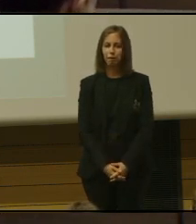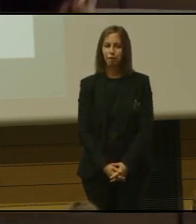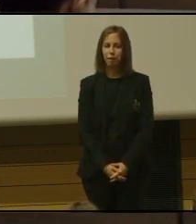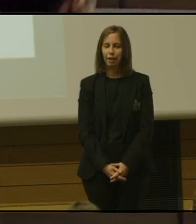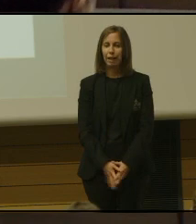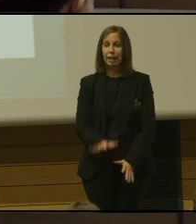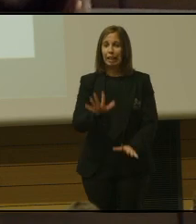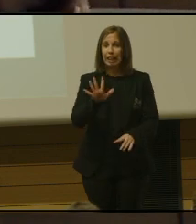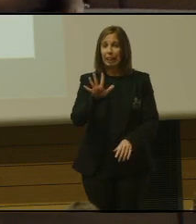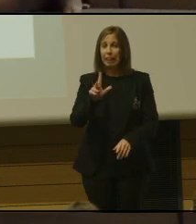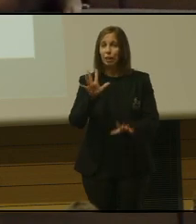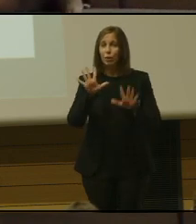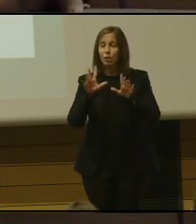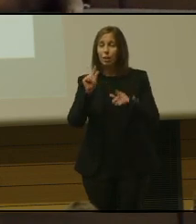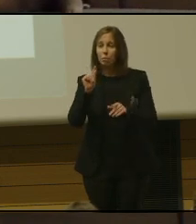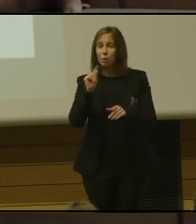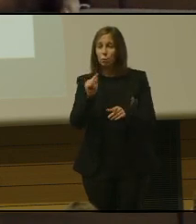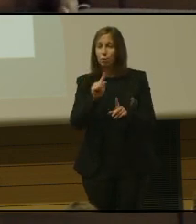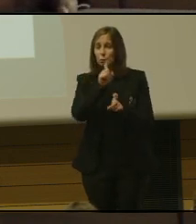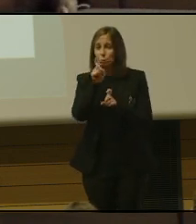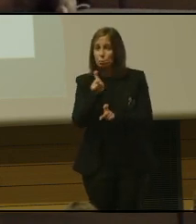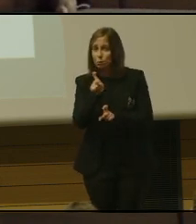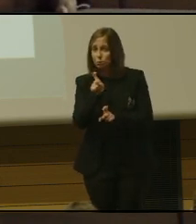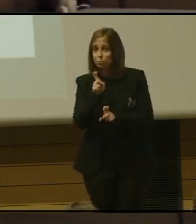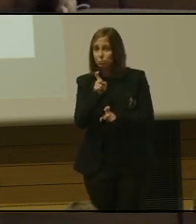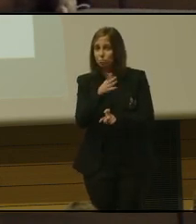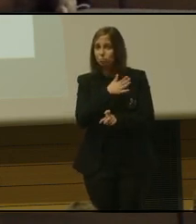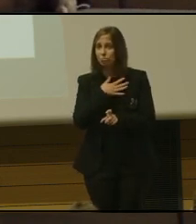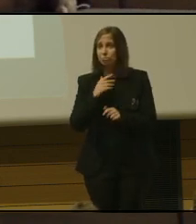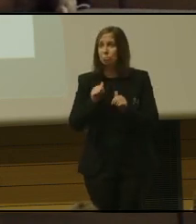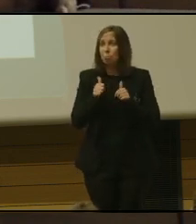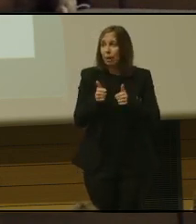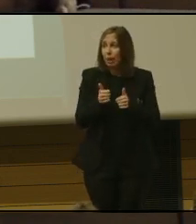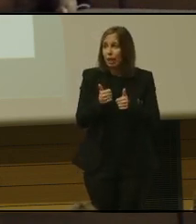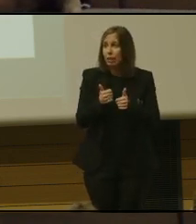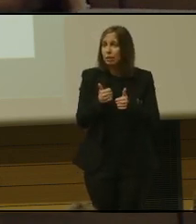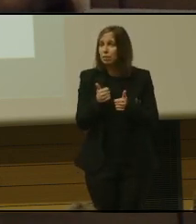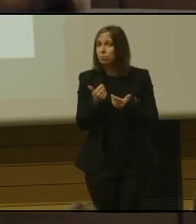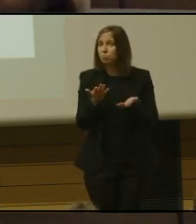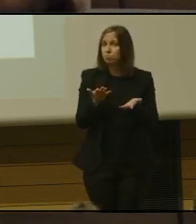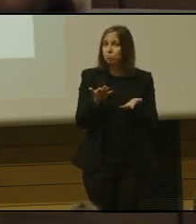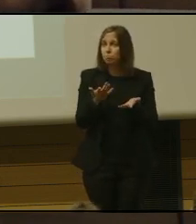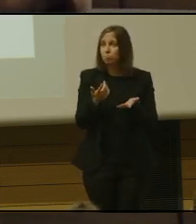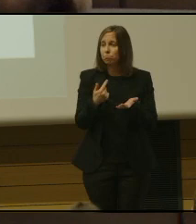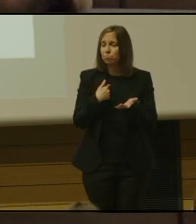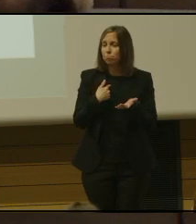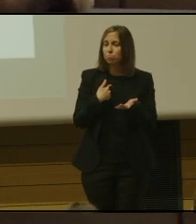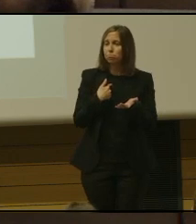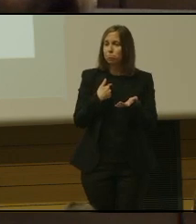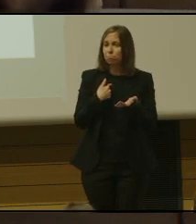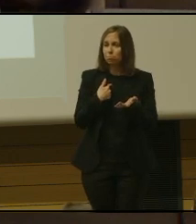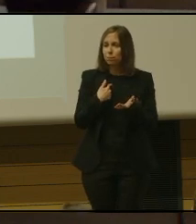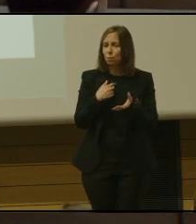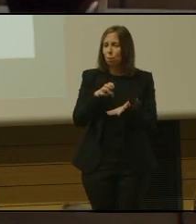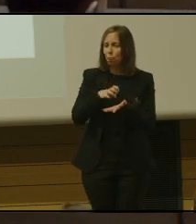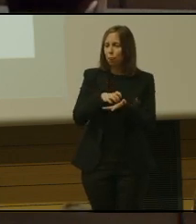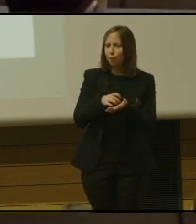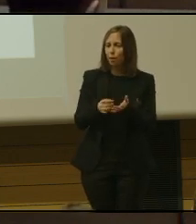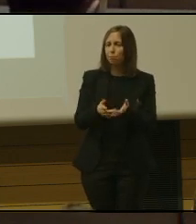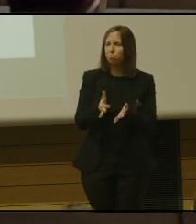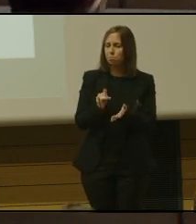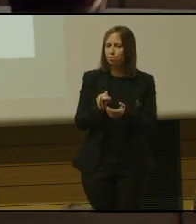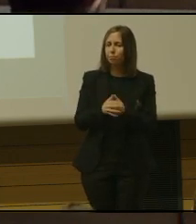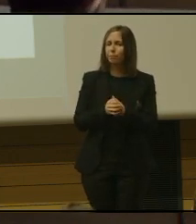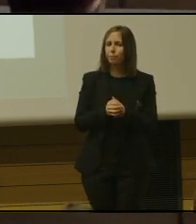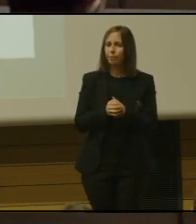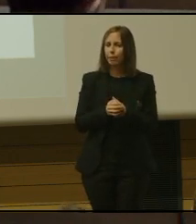Tenemos 5 o 10 minutos para hacer unas preguntas. No sé si alguien quiere empezar, si no... a mí sí que me viene una duda